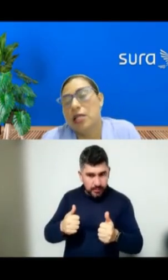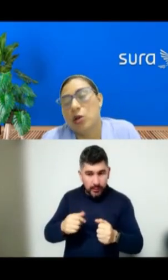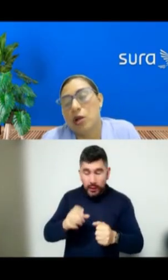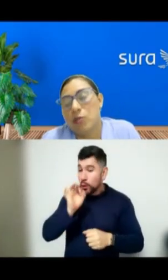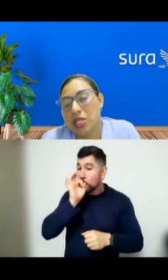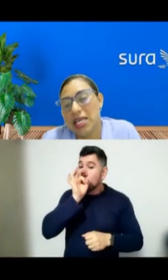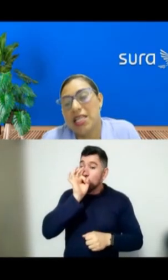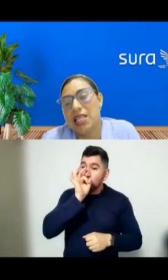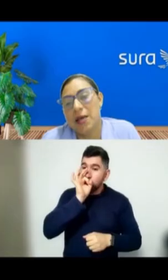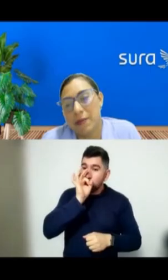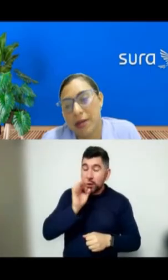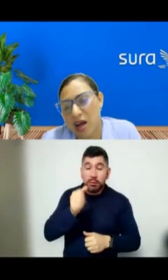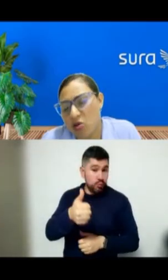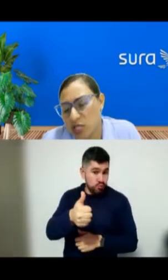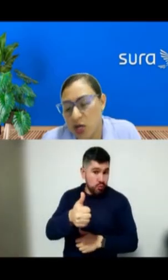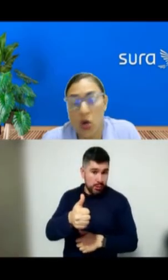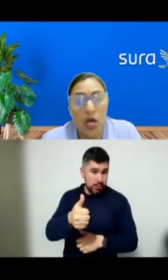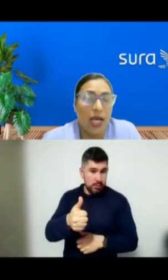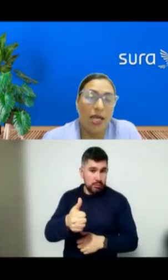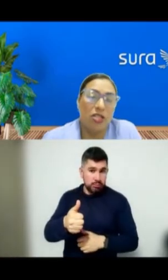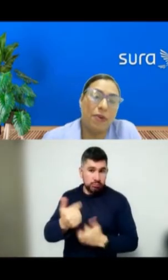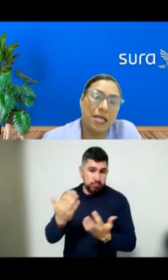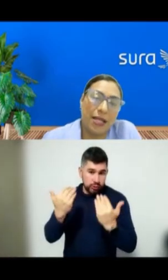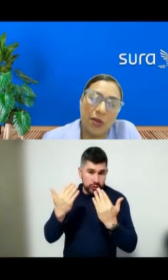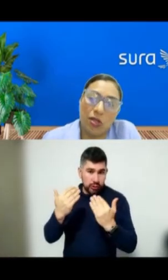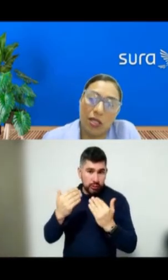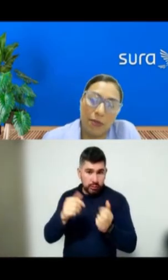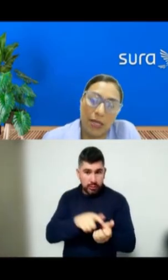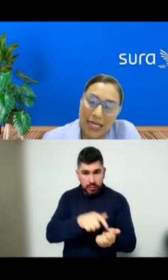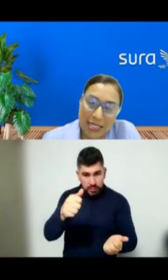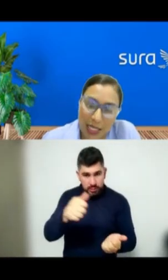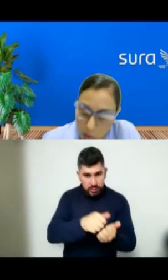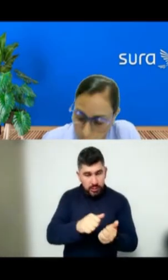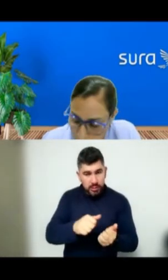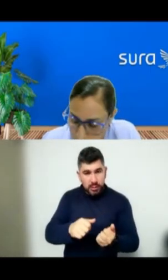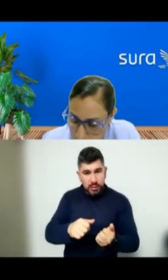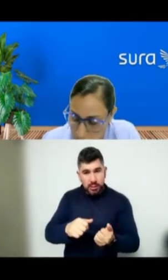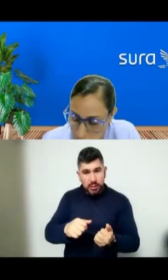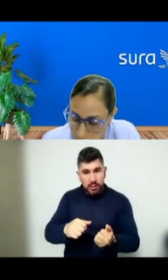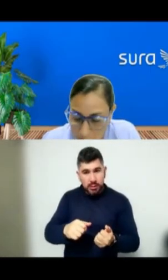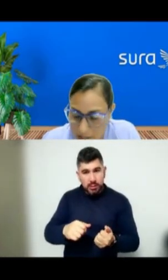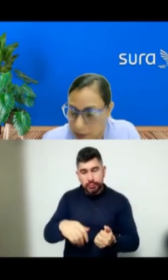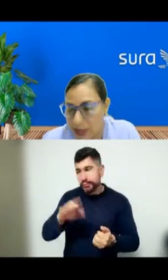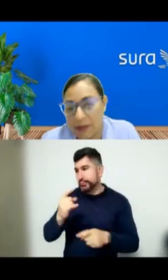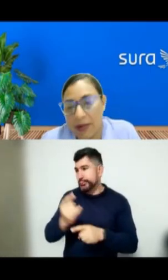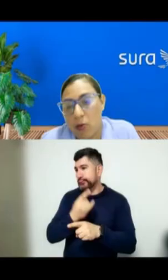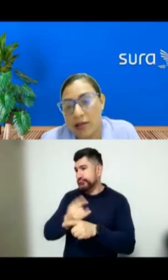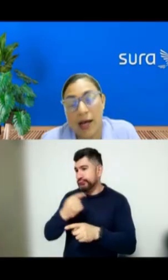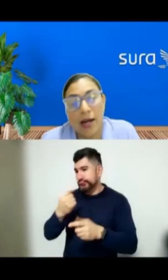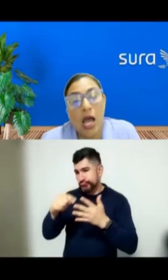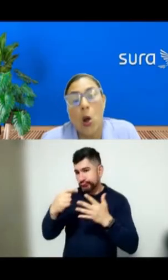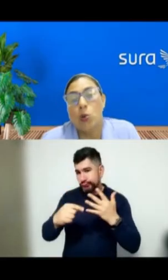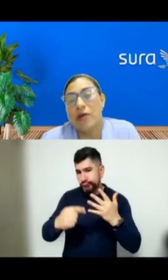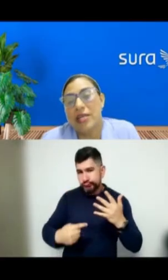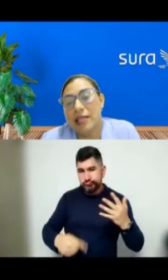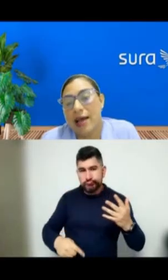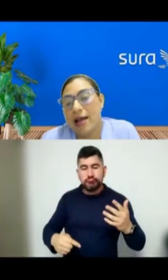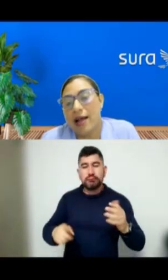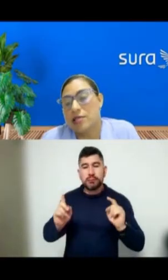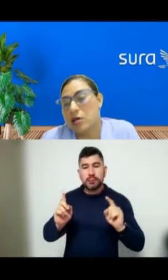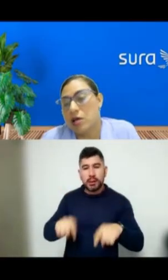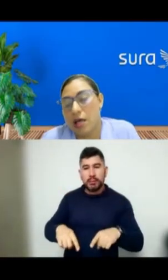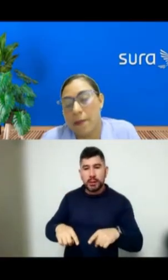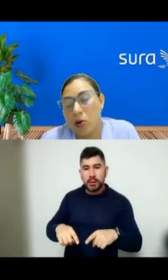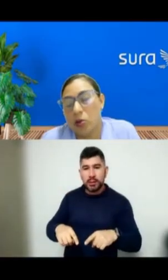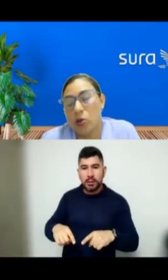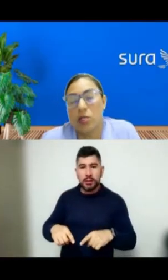lo tenemos dentro del botiquín de primer auxilio. Y de hecho el preservativo tiene 1100 usos, incluso que me sirve para guardar una